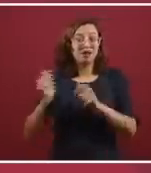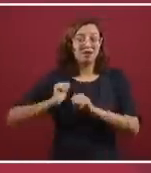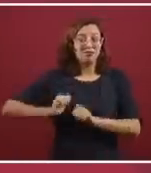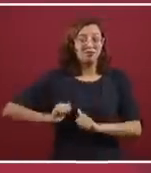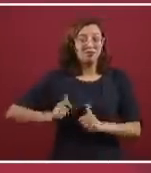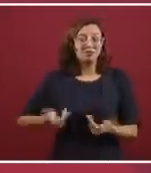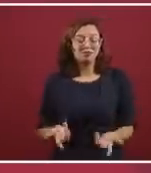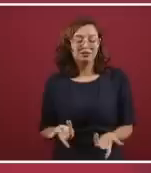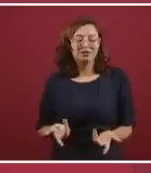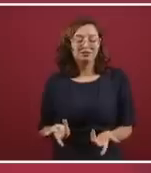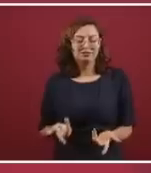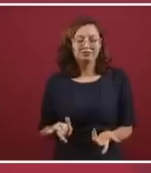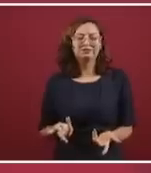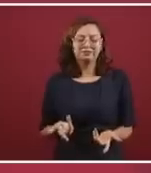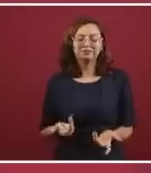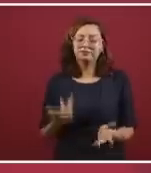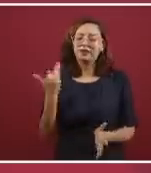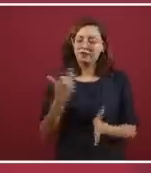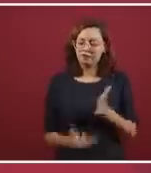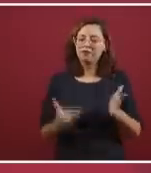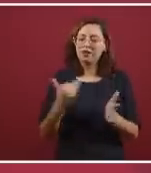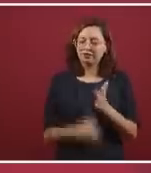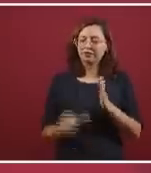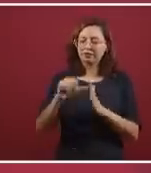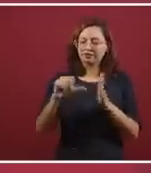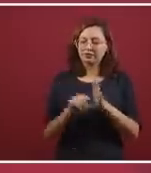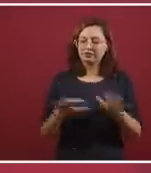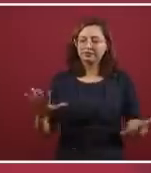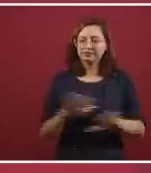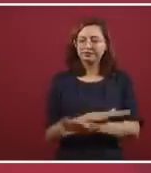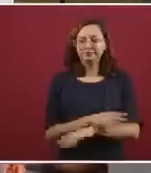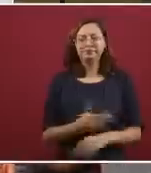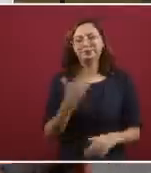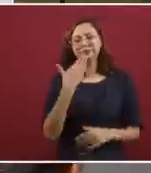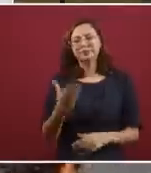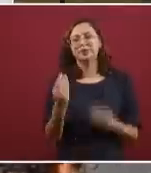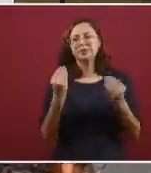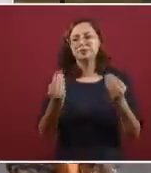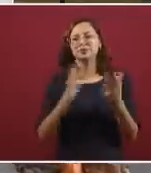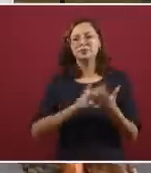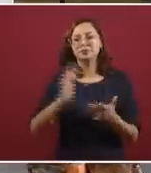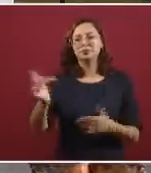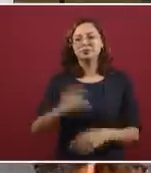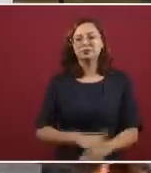este esta reforma muy bien muchas gracias